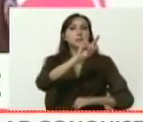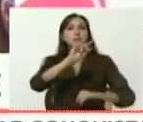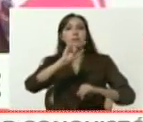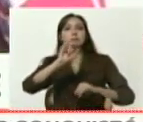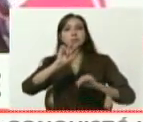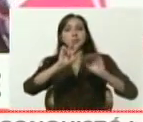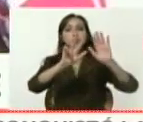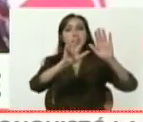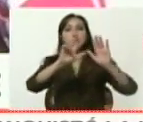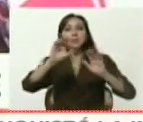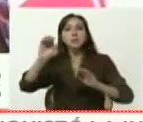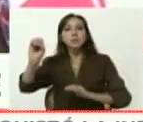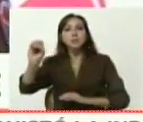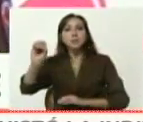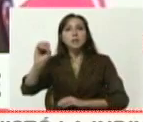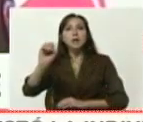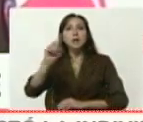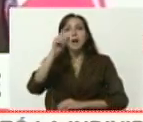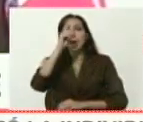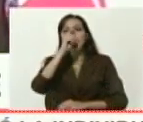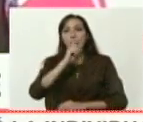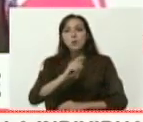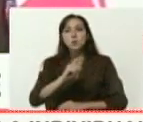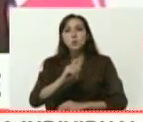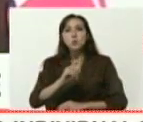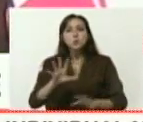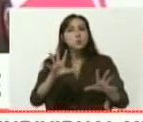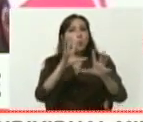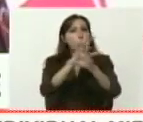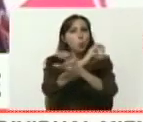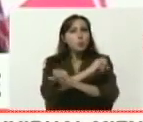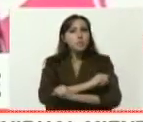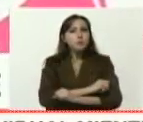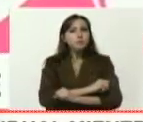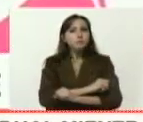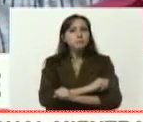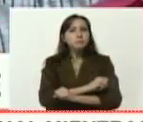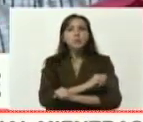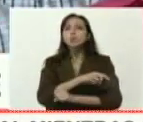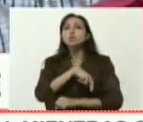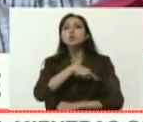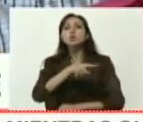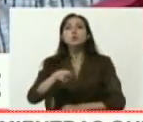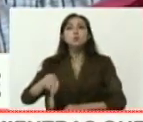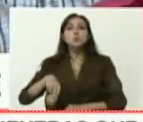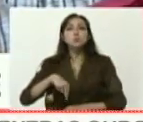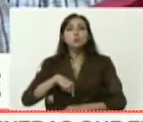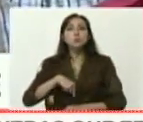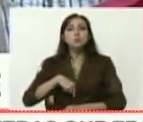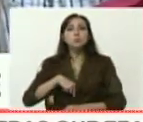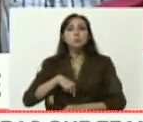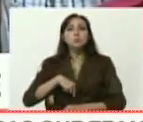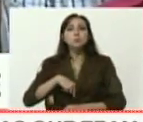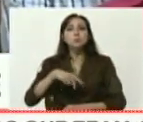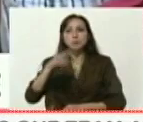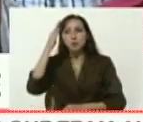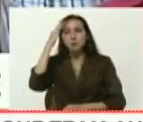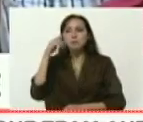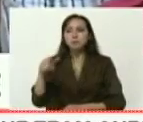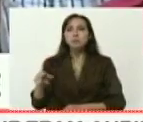años de oscurantismo. Es a él quien le corresponde cerrar el ciclo de Bolívar y